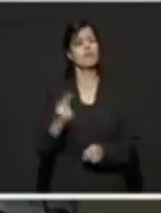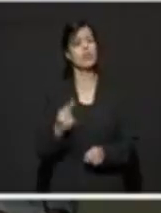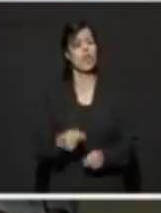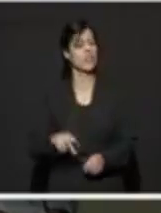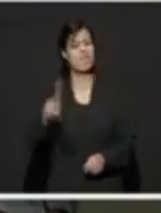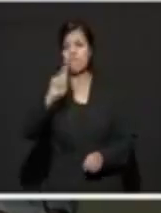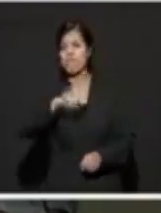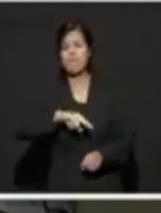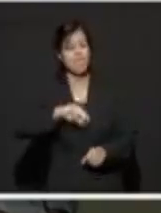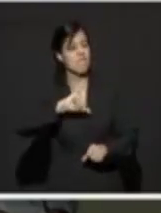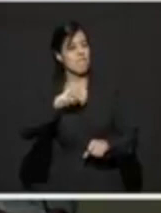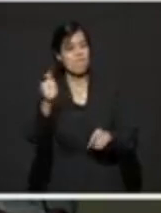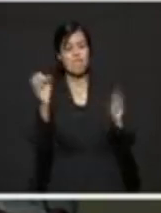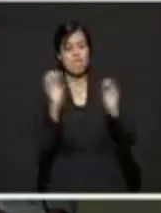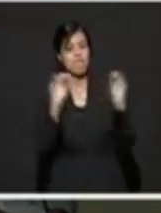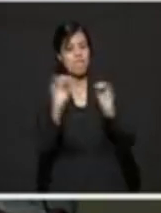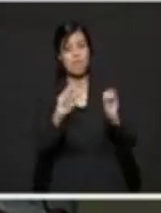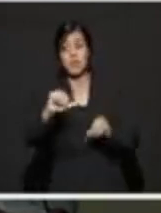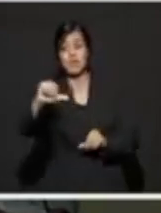A ninguno.